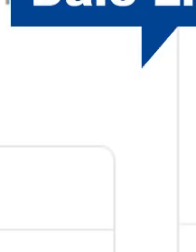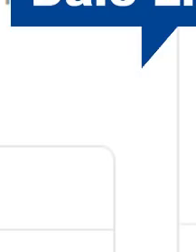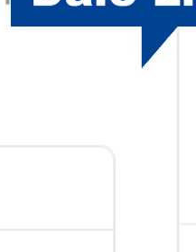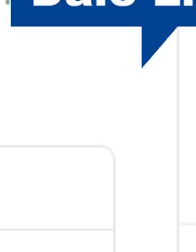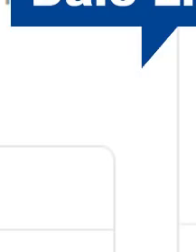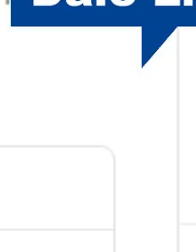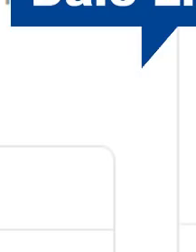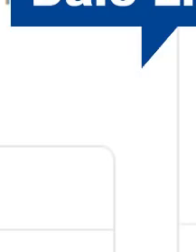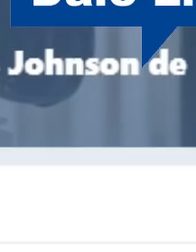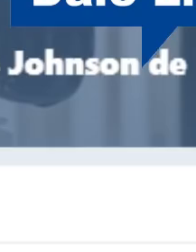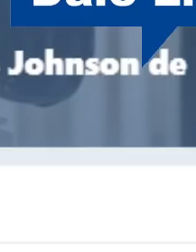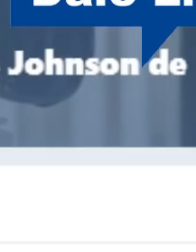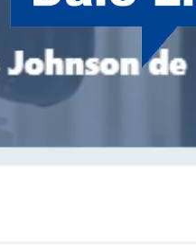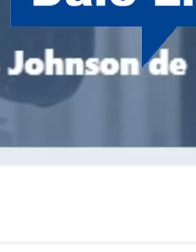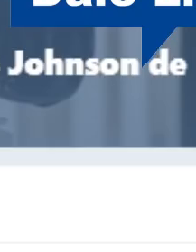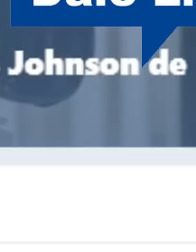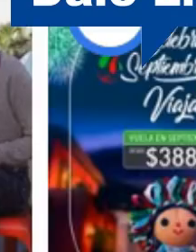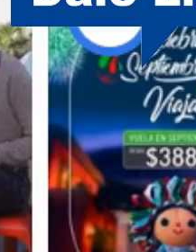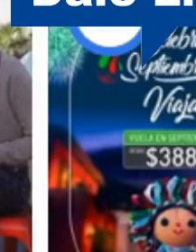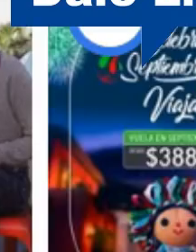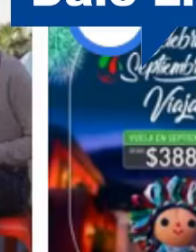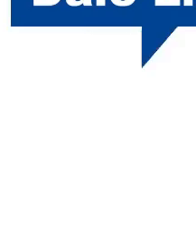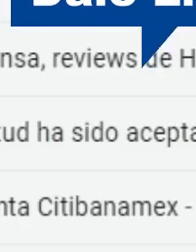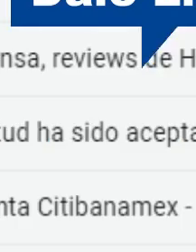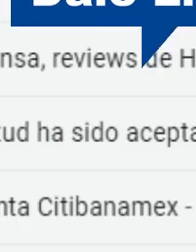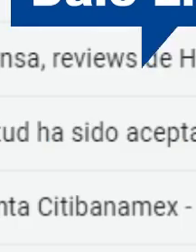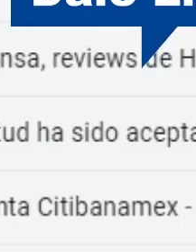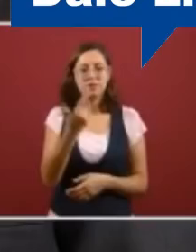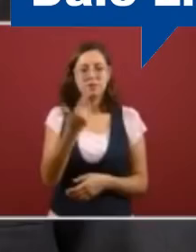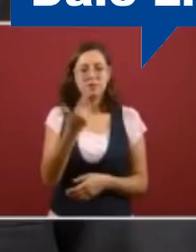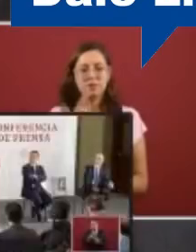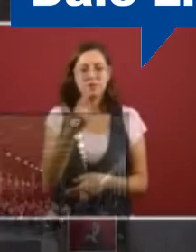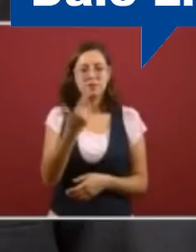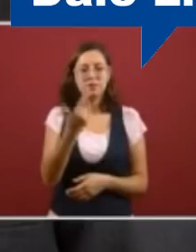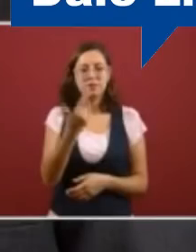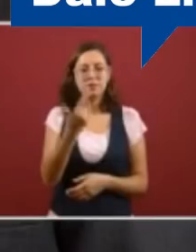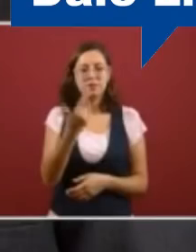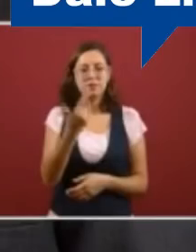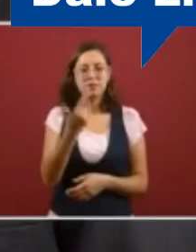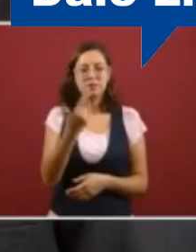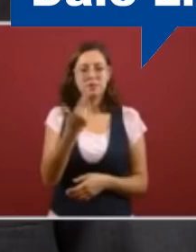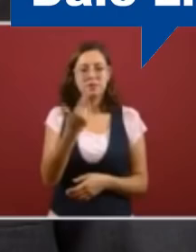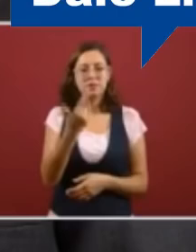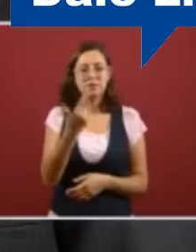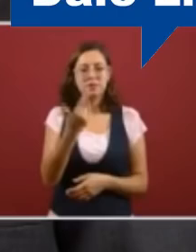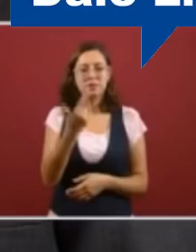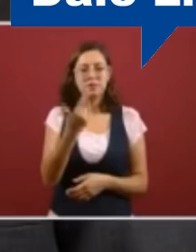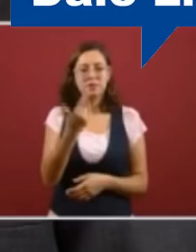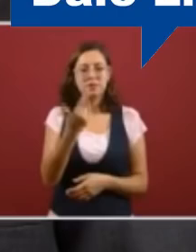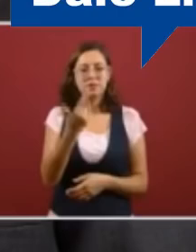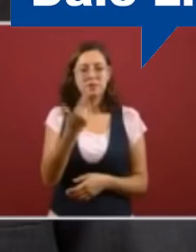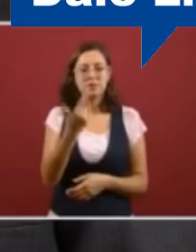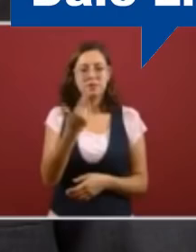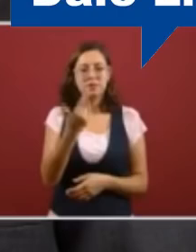está repartiendo los viejitos dinero programa populacho programa chafa compás ustedes que miran